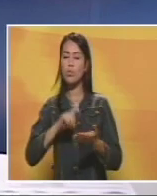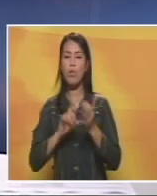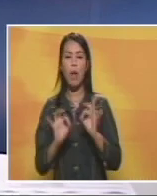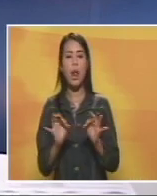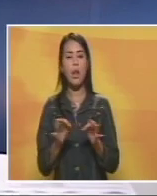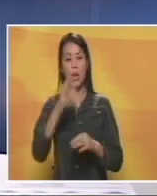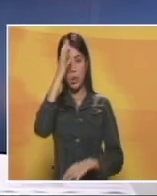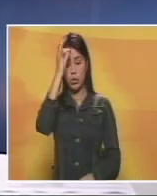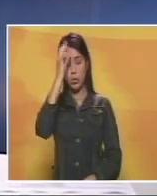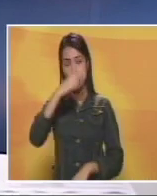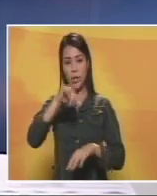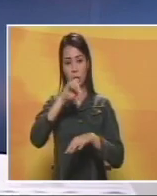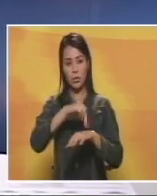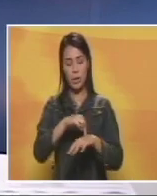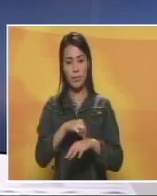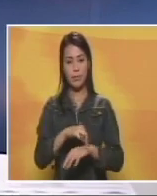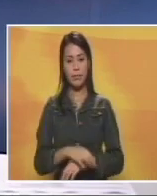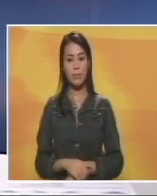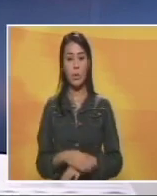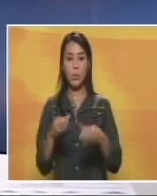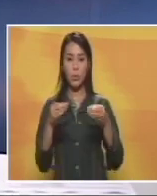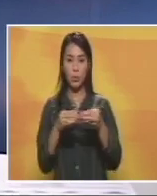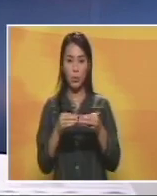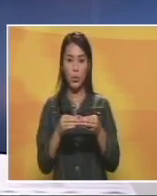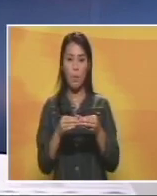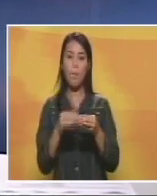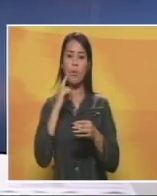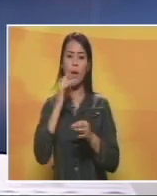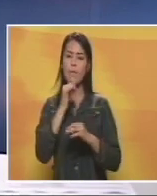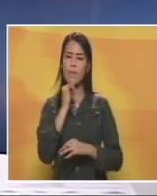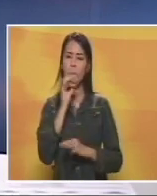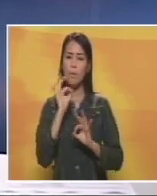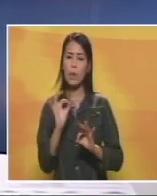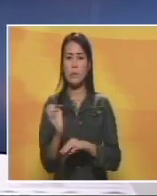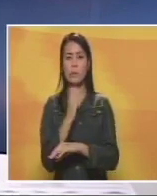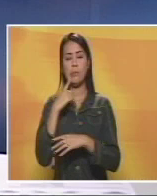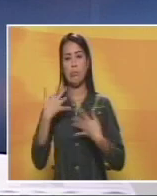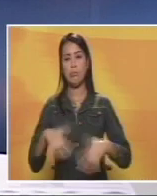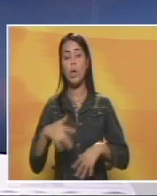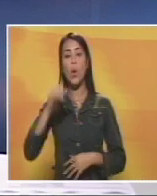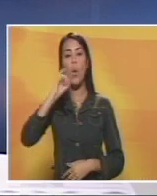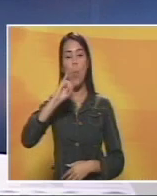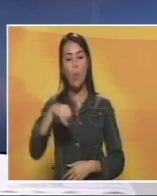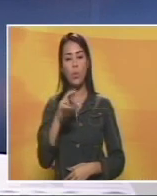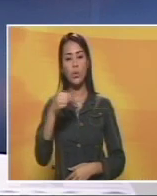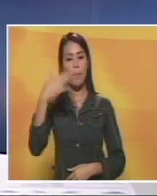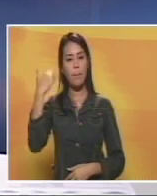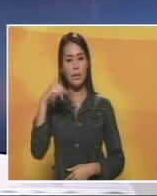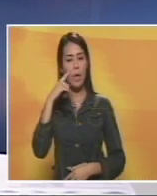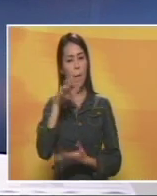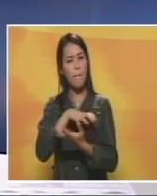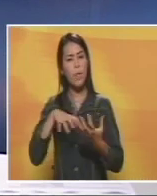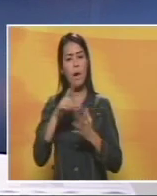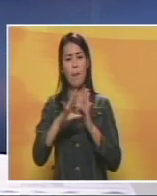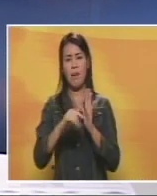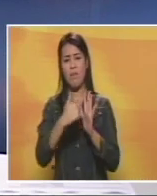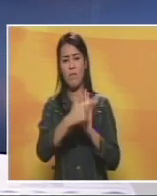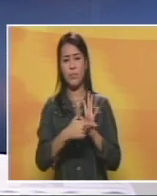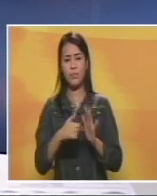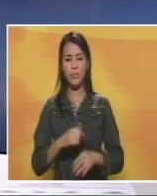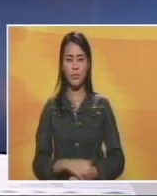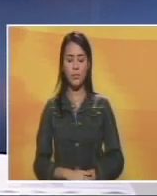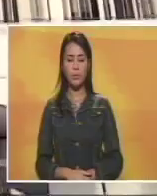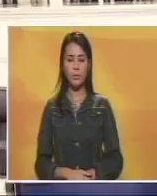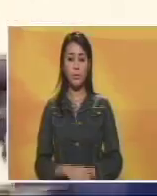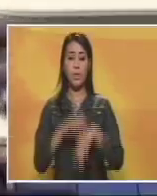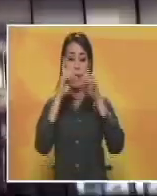Consejo Nacional de la Magistratura, un organismo que fue intervenido y declarado en emergencia en julio pasado en medio de una crisis de corrupción en la judicatura.